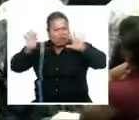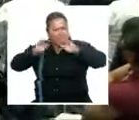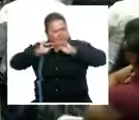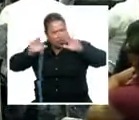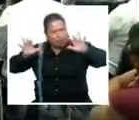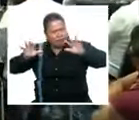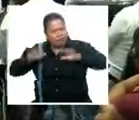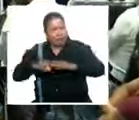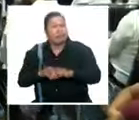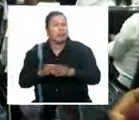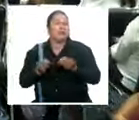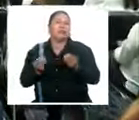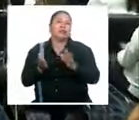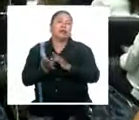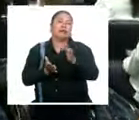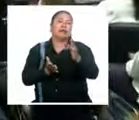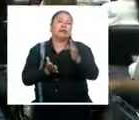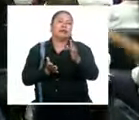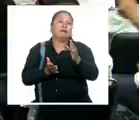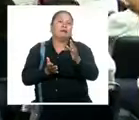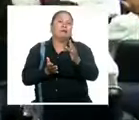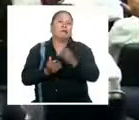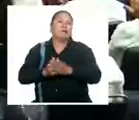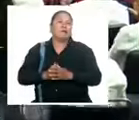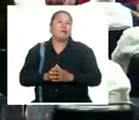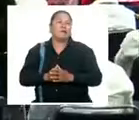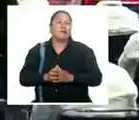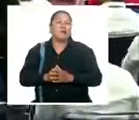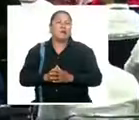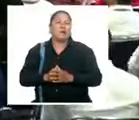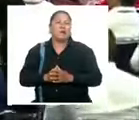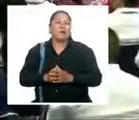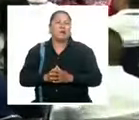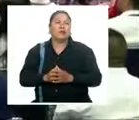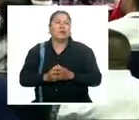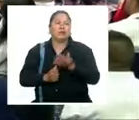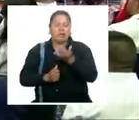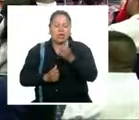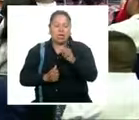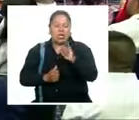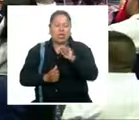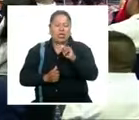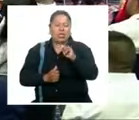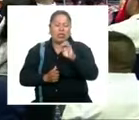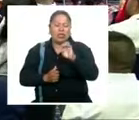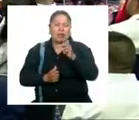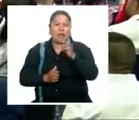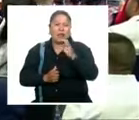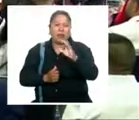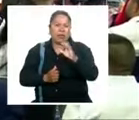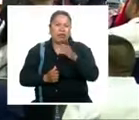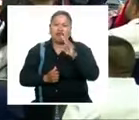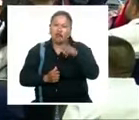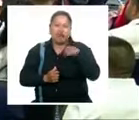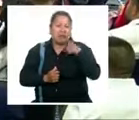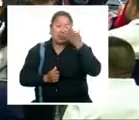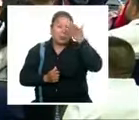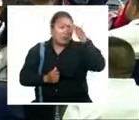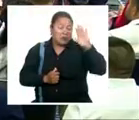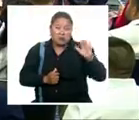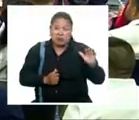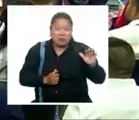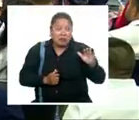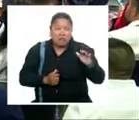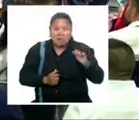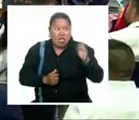gobierno. Pues muchas gracias. El caso de Yaitepec, disculpe, no lo conozco, no lo